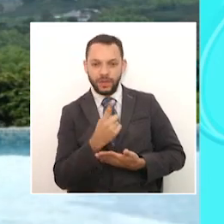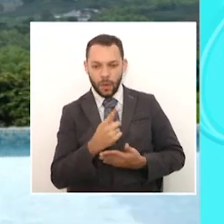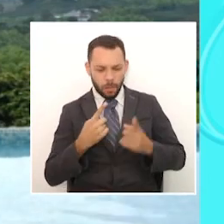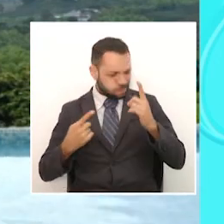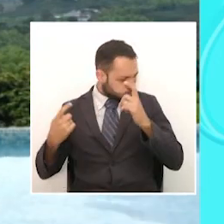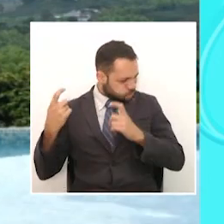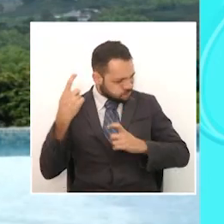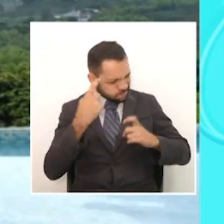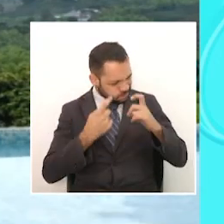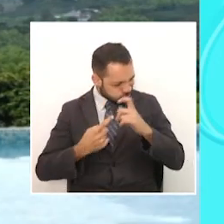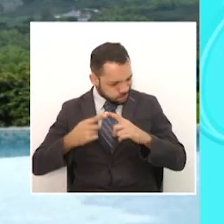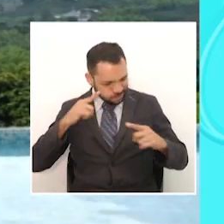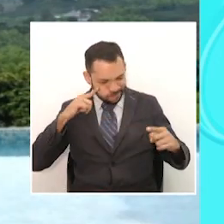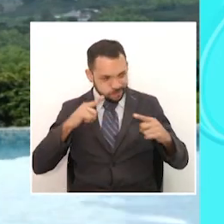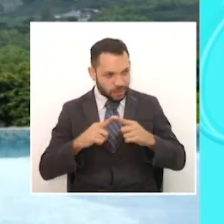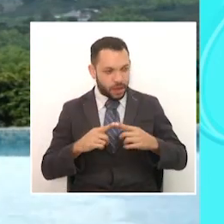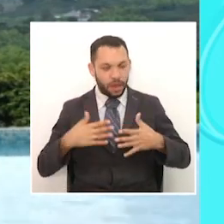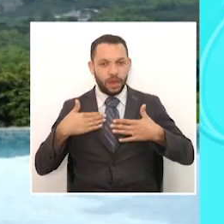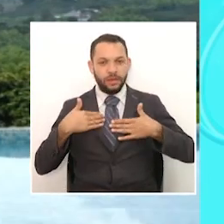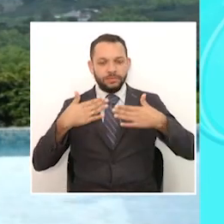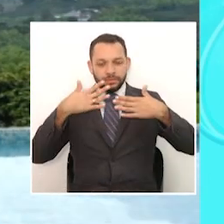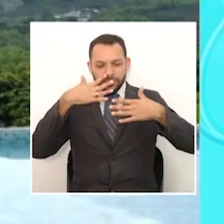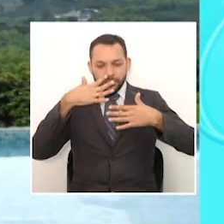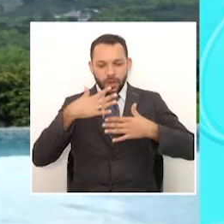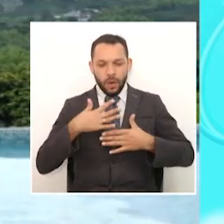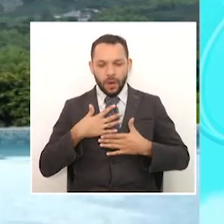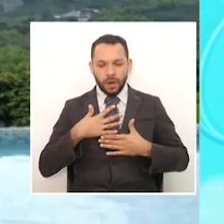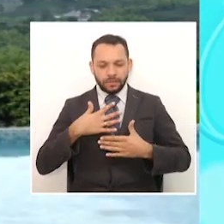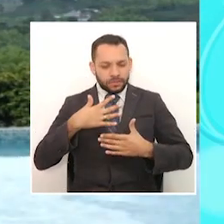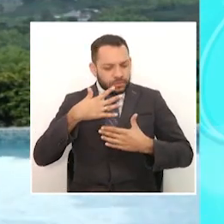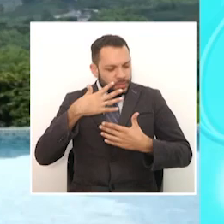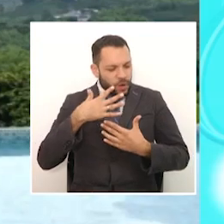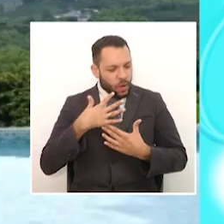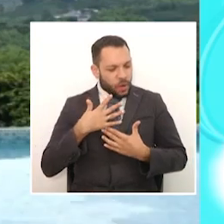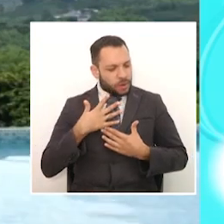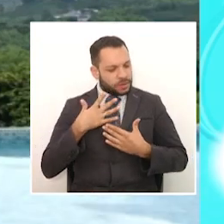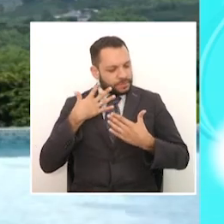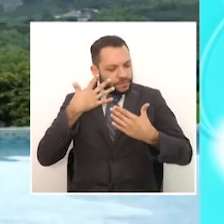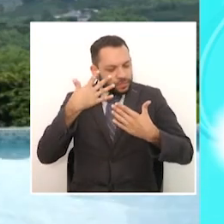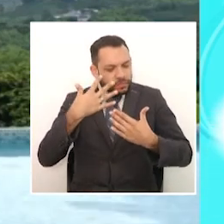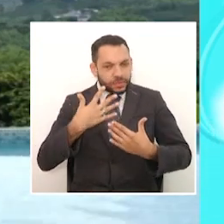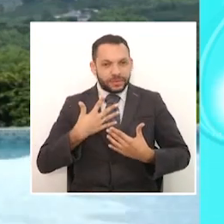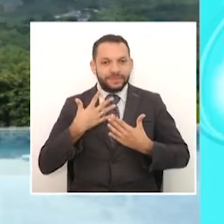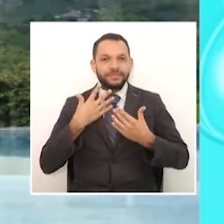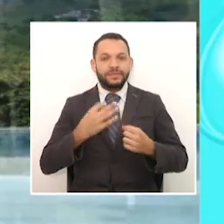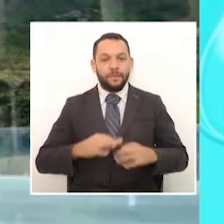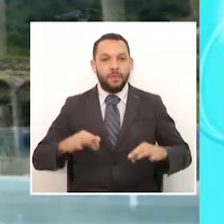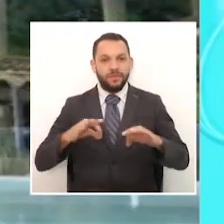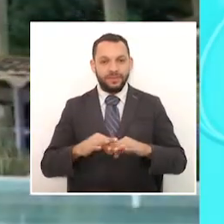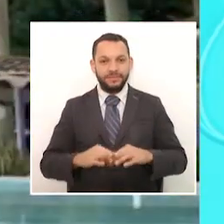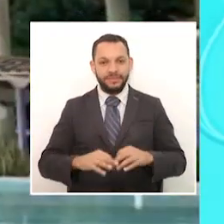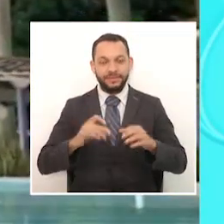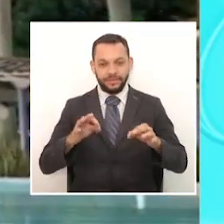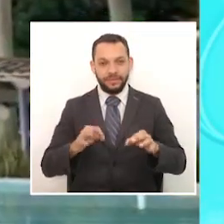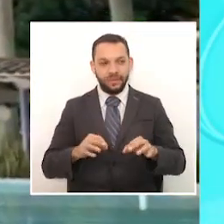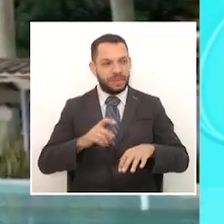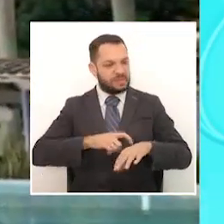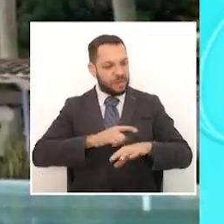concentrados, conscientes de la respiración y de la posición, y regresan con un